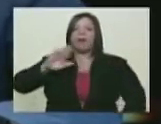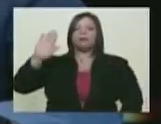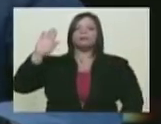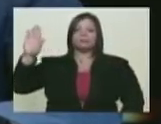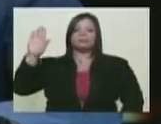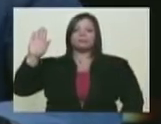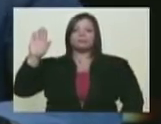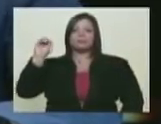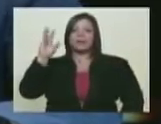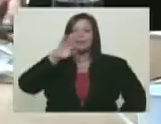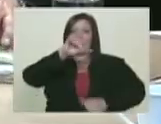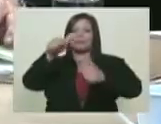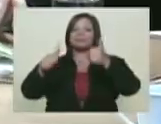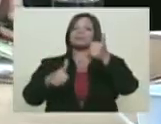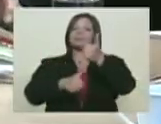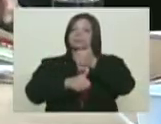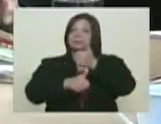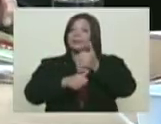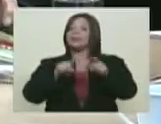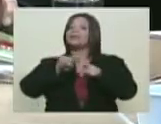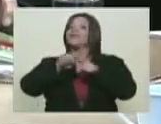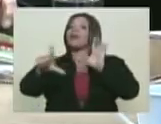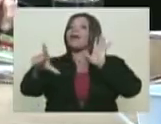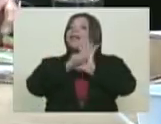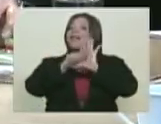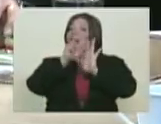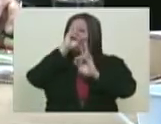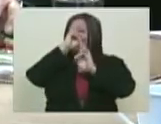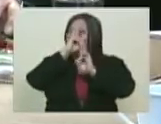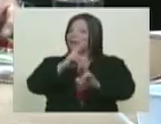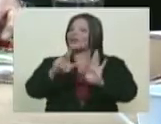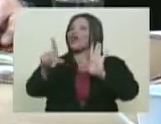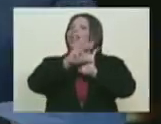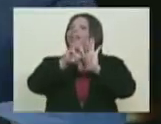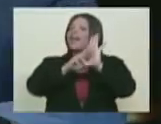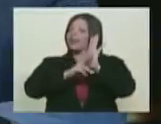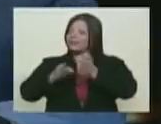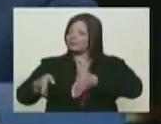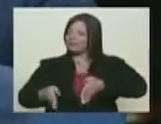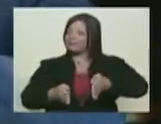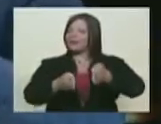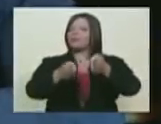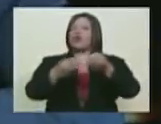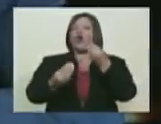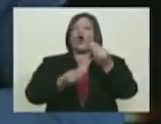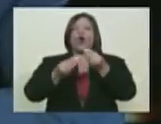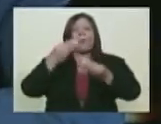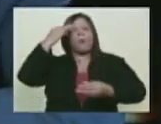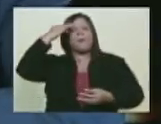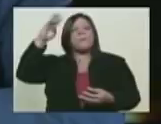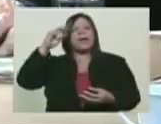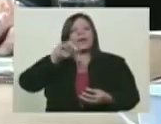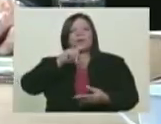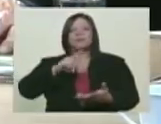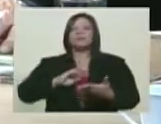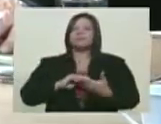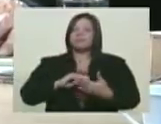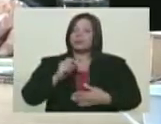este organismo. Entrar en la legalidad. Entrar en el carril de la legalidad. ¿Cómo ven ustedes eso?